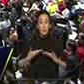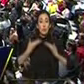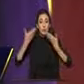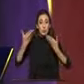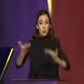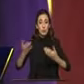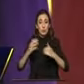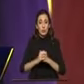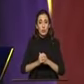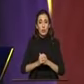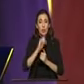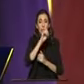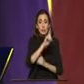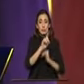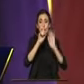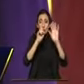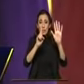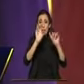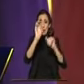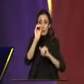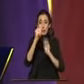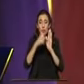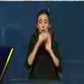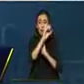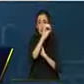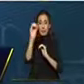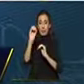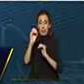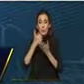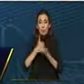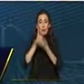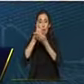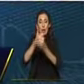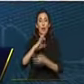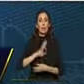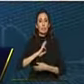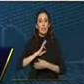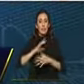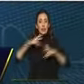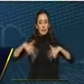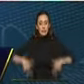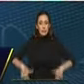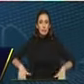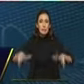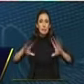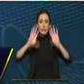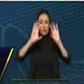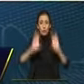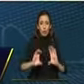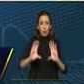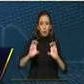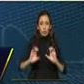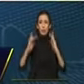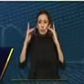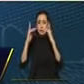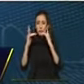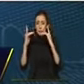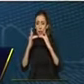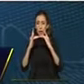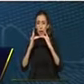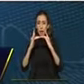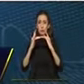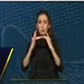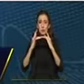decía, con 160.000 ayudas técnicas, sillas de ruedas, bastones, audífonos, colchones y